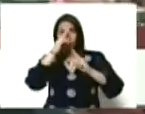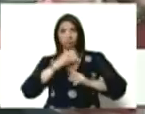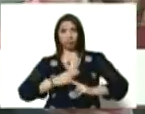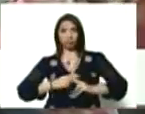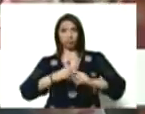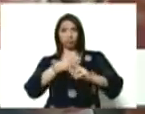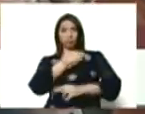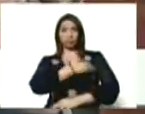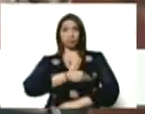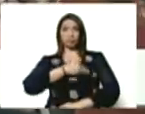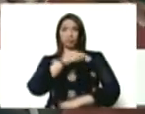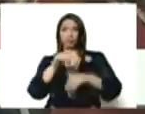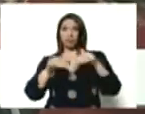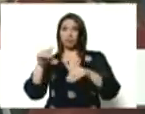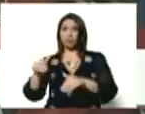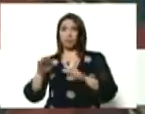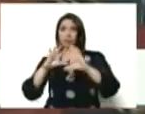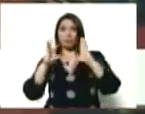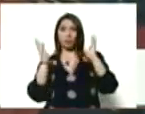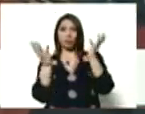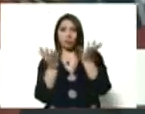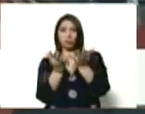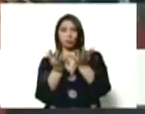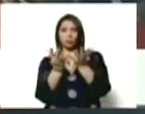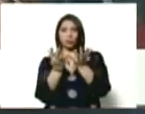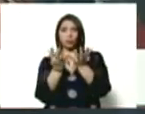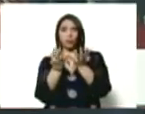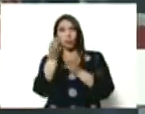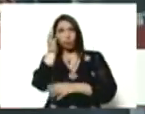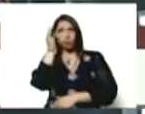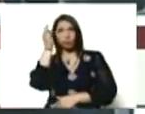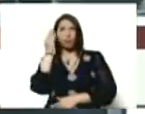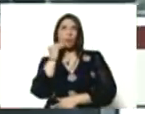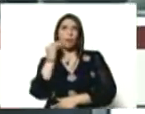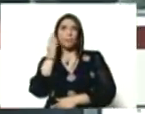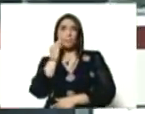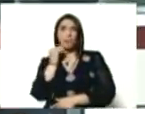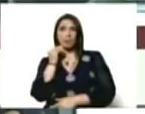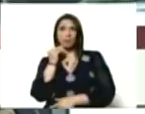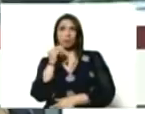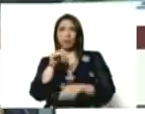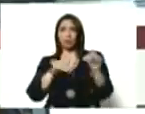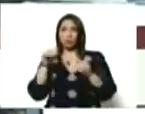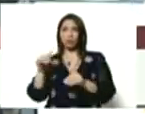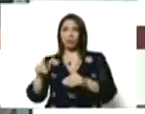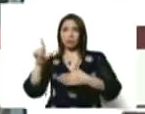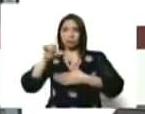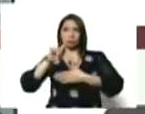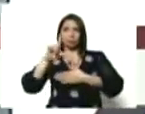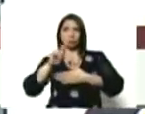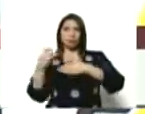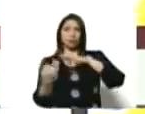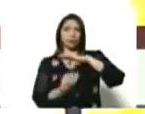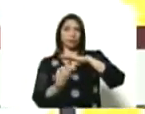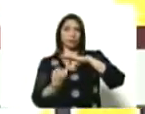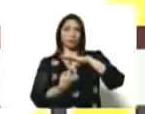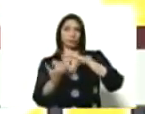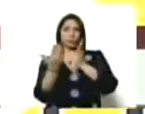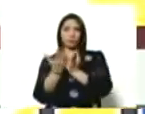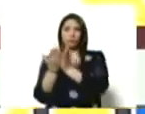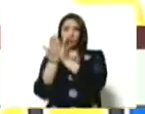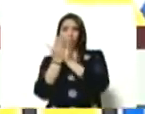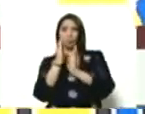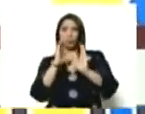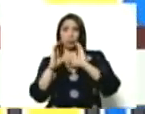misiones electorales del mundo, el Consejo de Expertos Electorales de Latinoamérica y el Instituto de Estudios Comunicacionales en